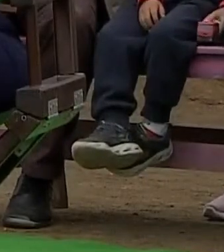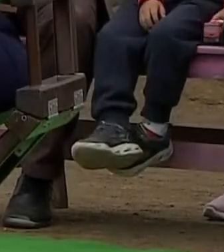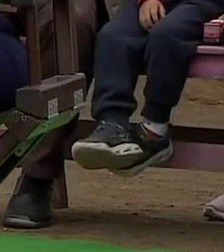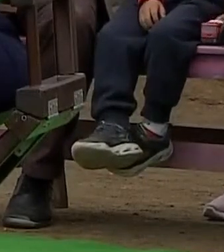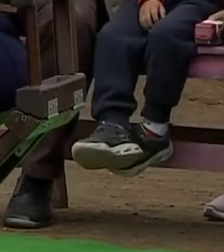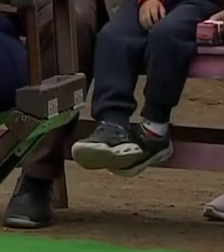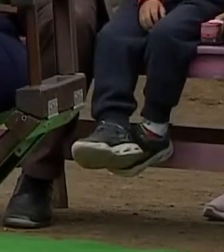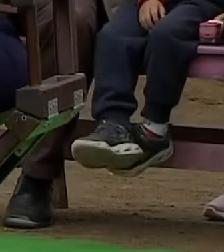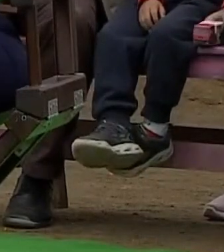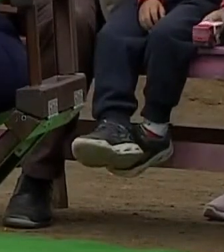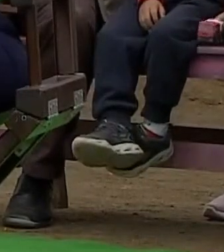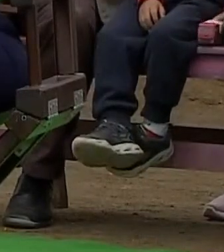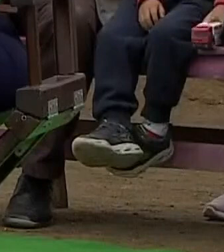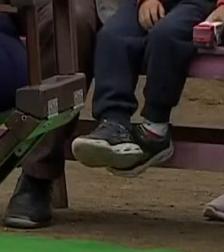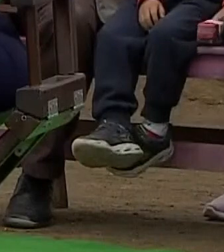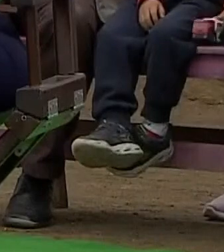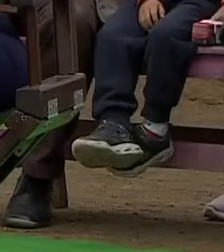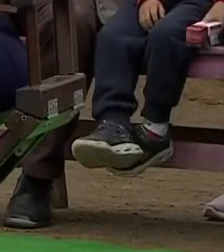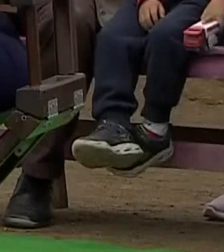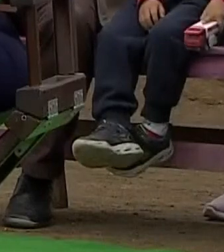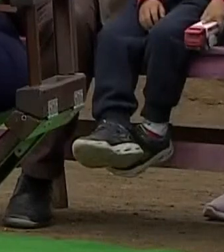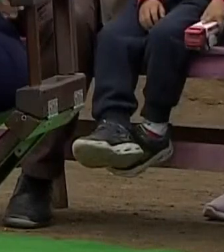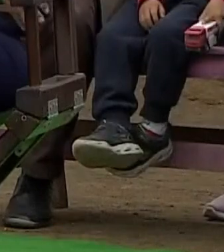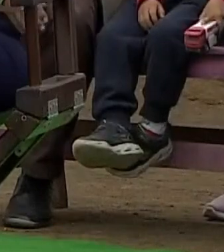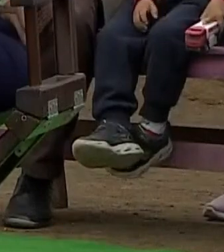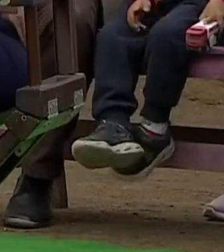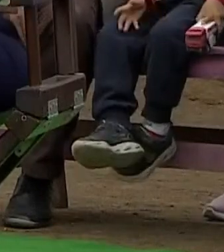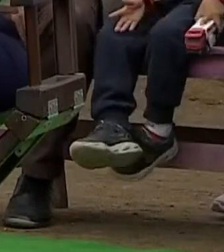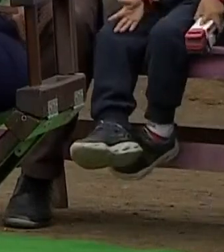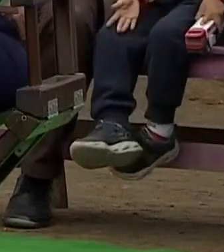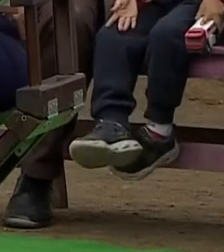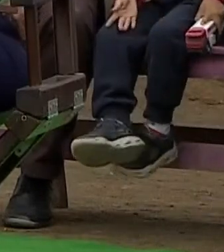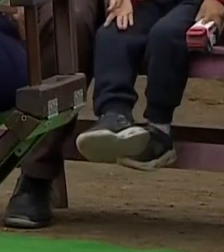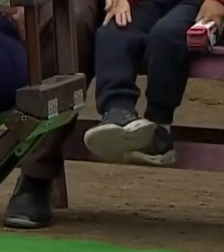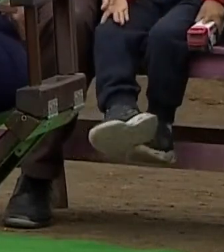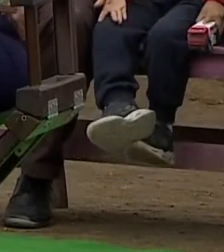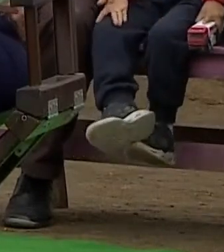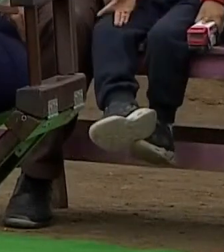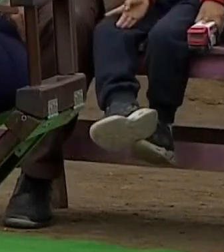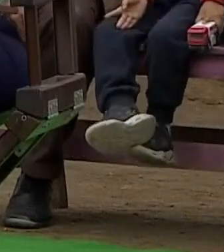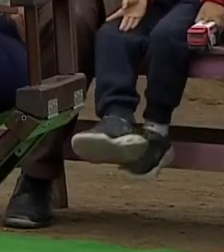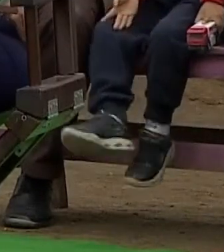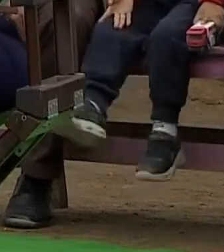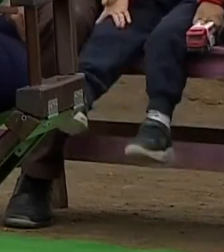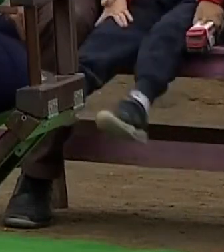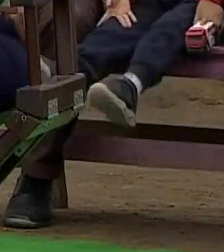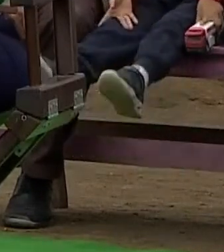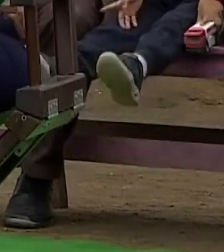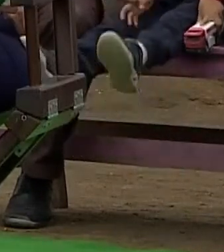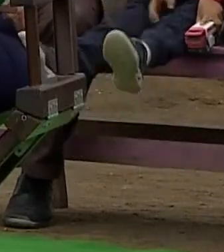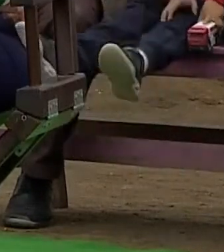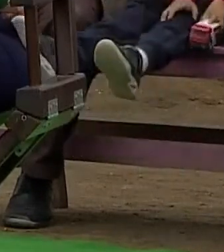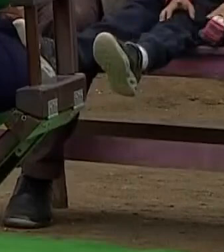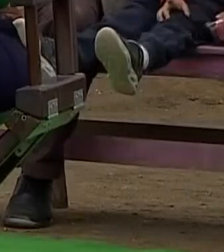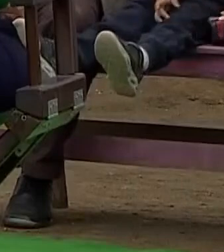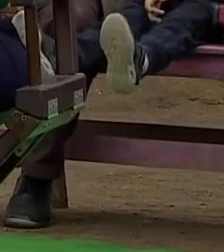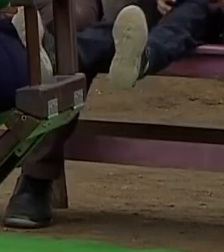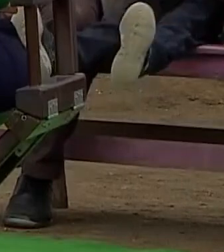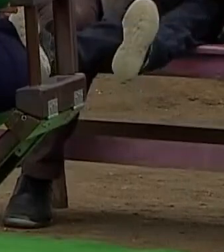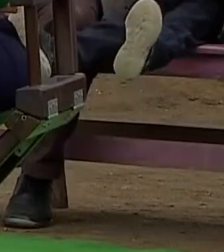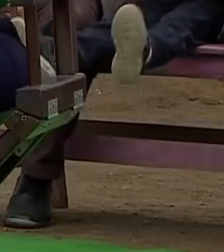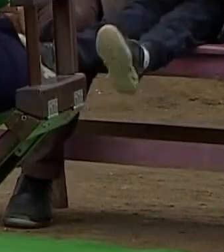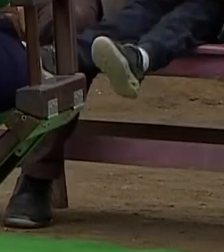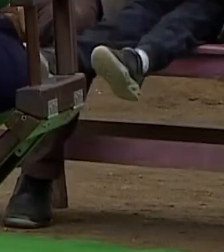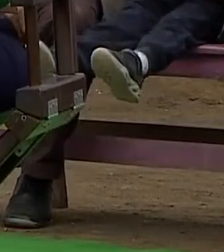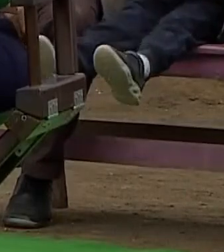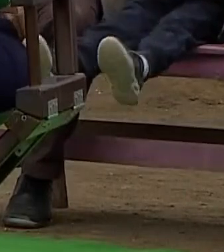sexual y específicamente del papiloma virus humano, que es este, diría que el papiloma virus son muchos virus, en